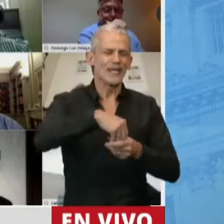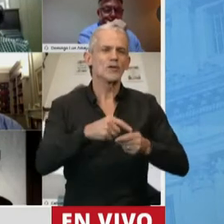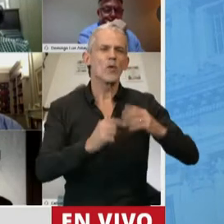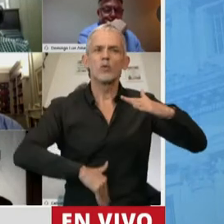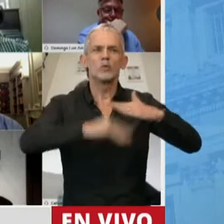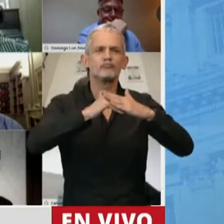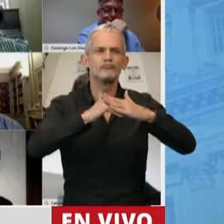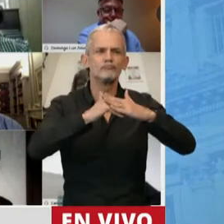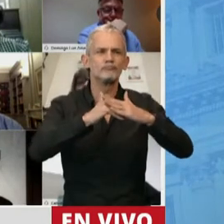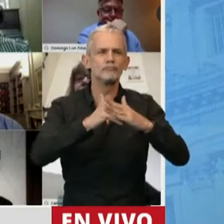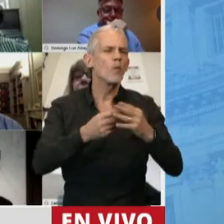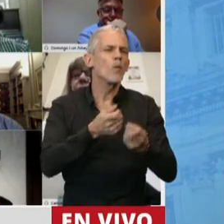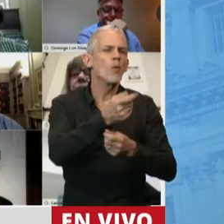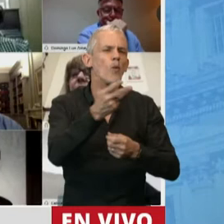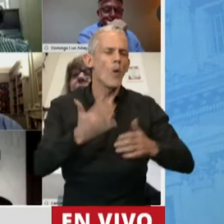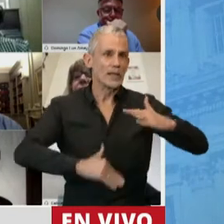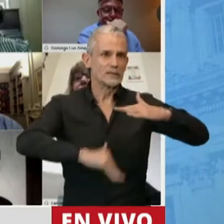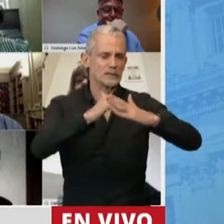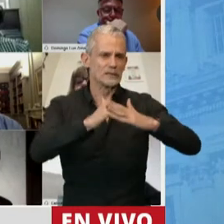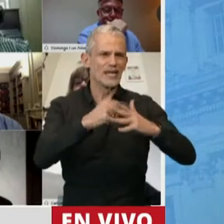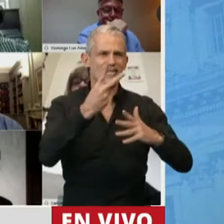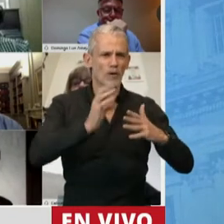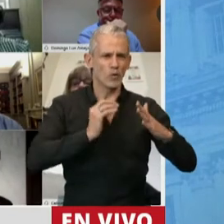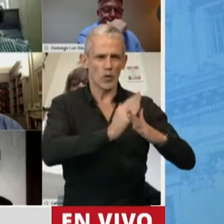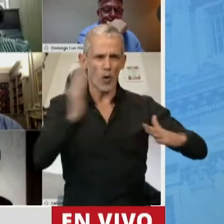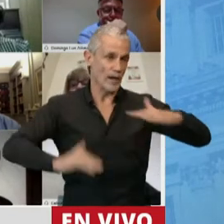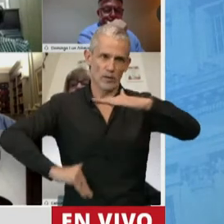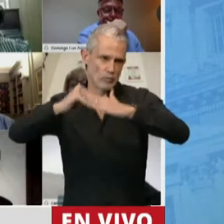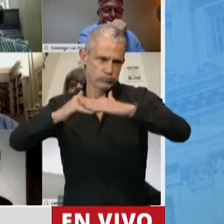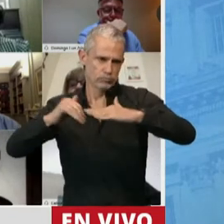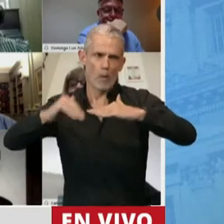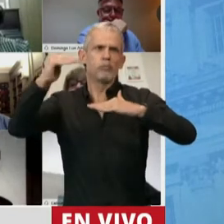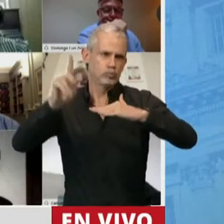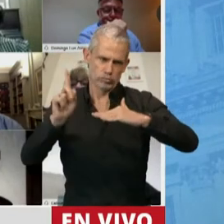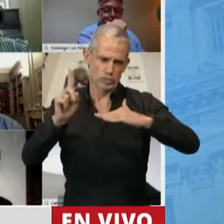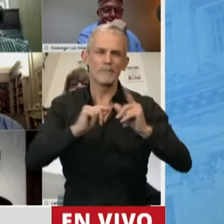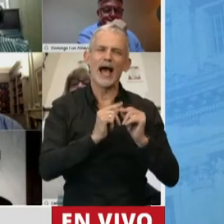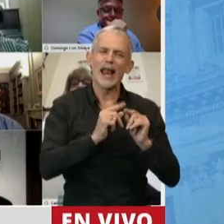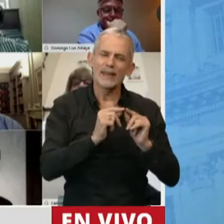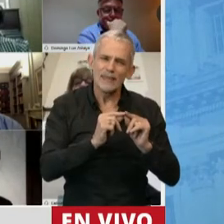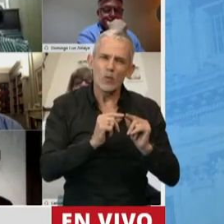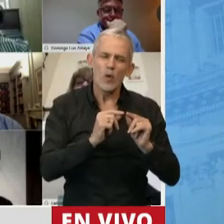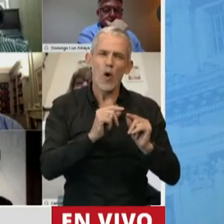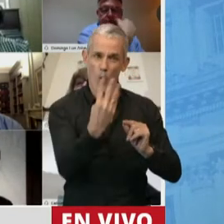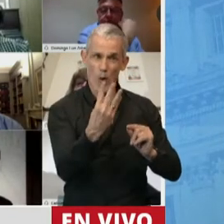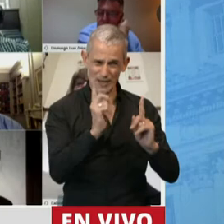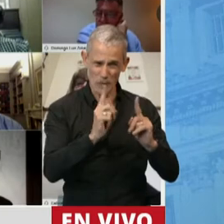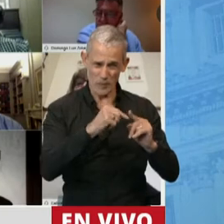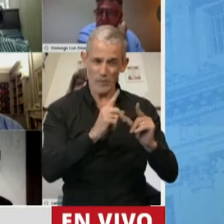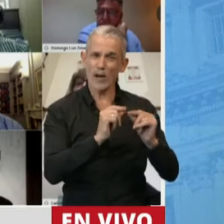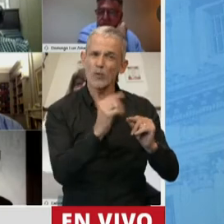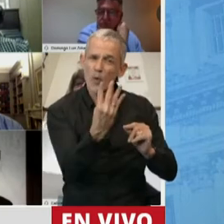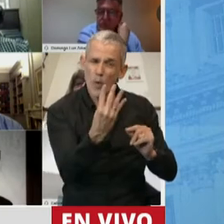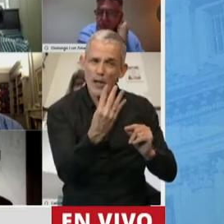cupo a partir del segundo año. Proponemos que el artículo 4